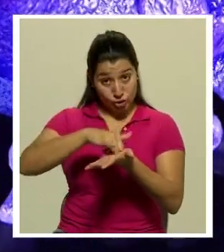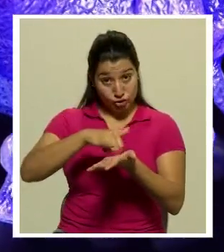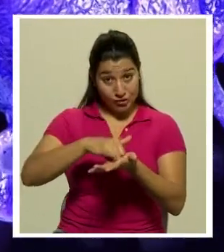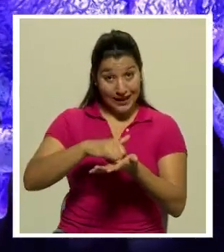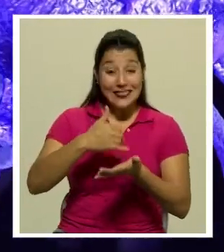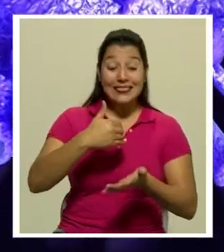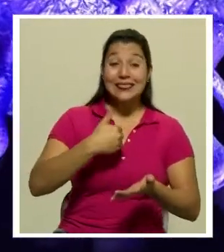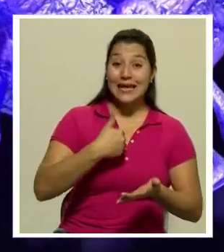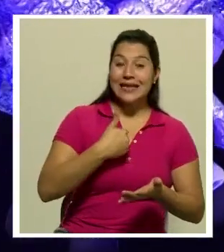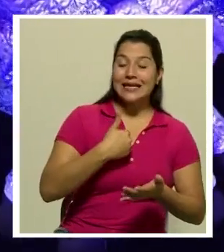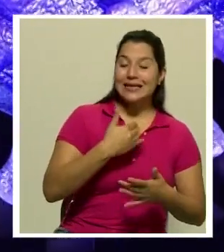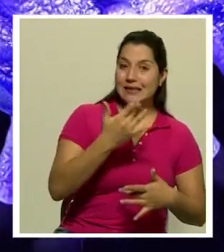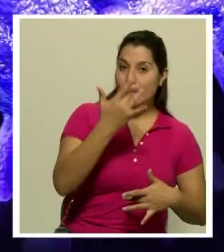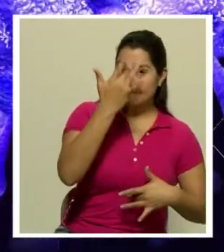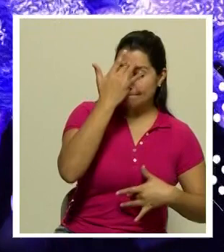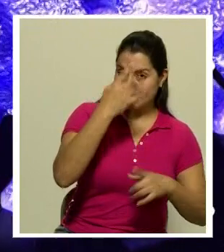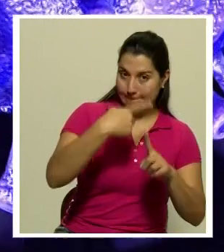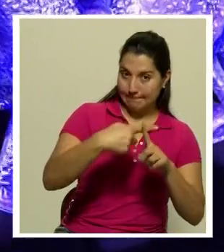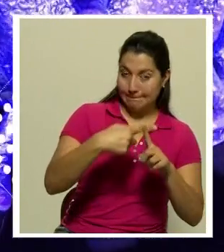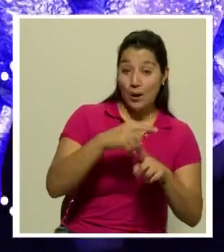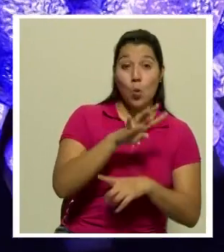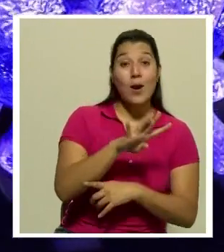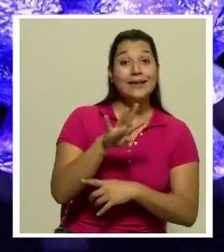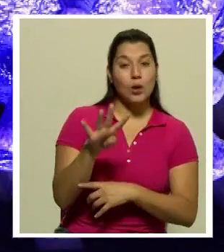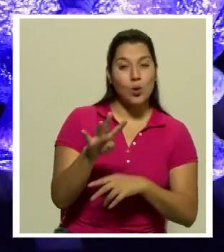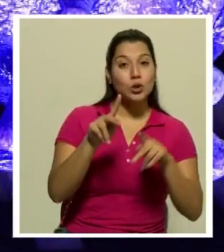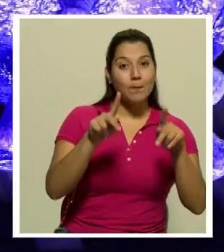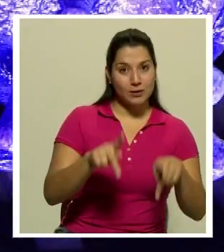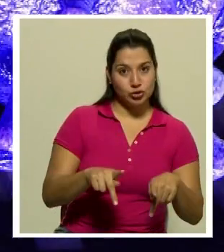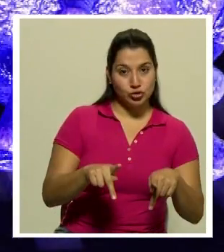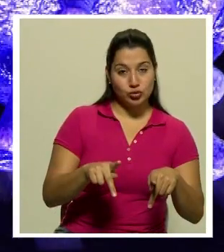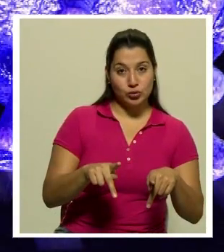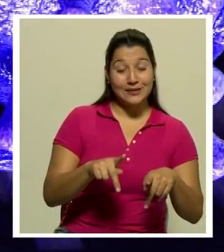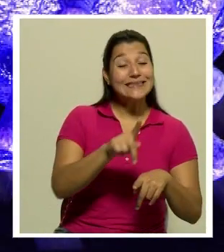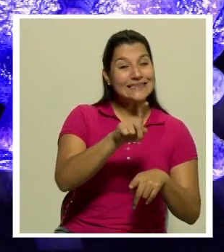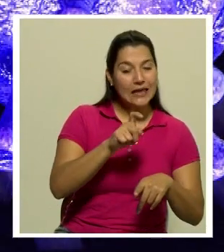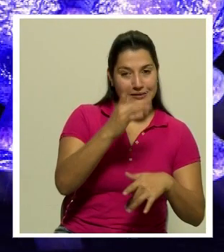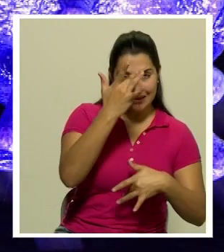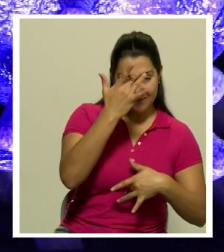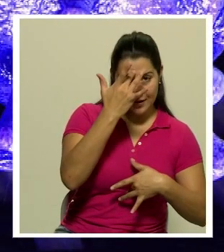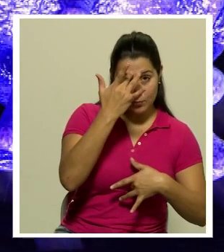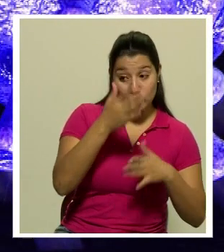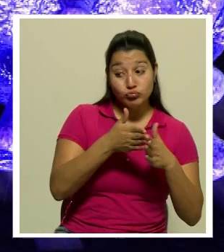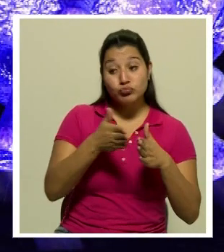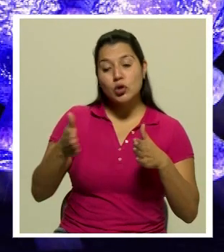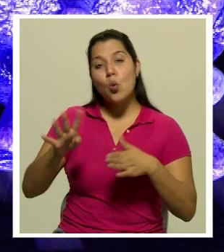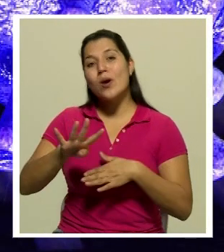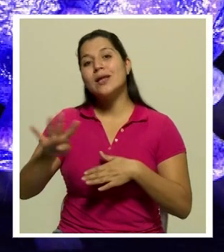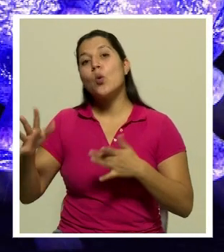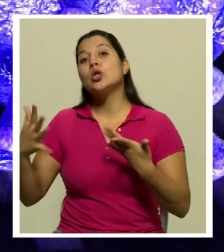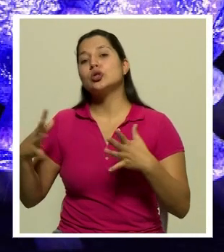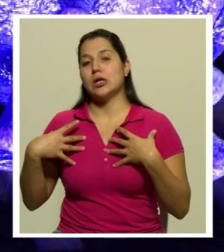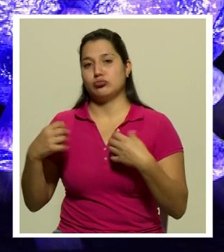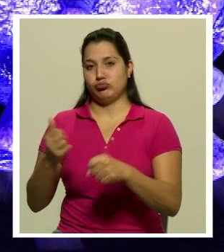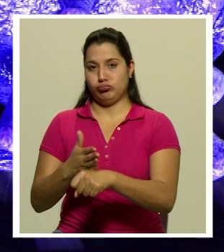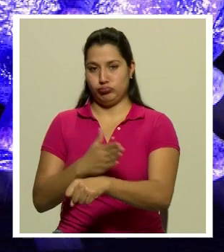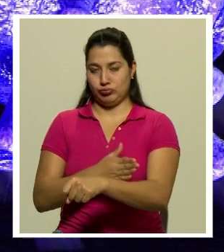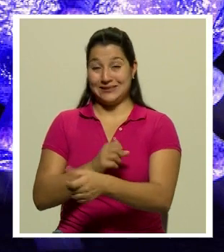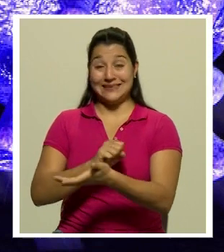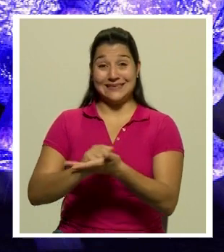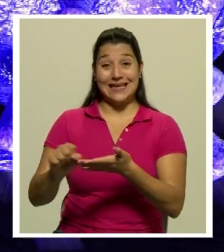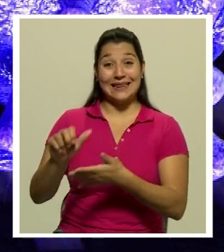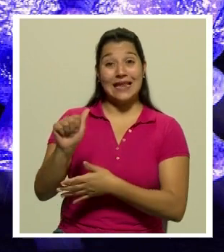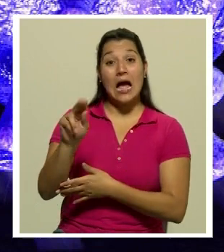100 pacientes contagiados, 44 ya lograron recuperarse para un 44%. Santa Ana